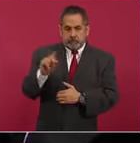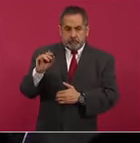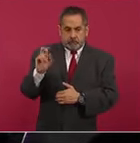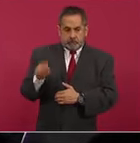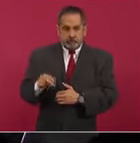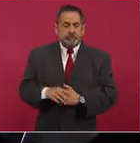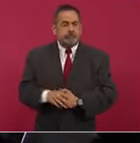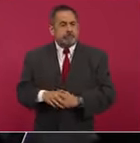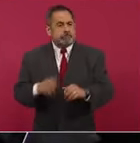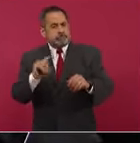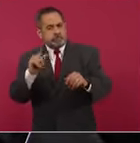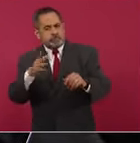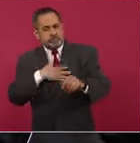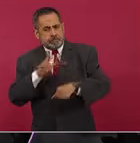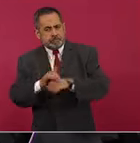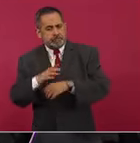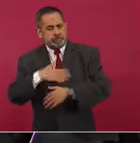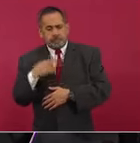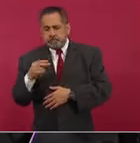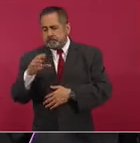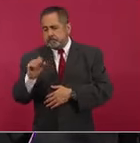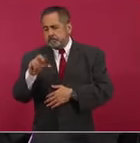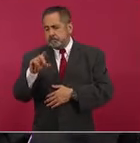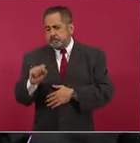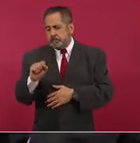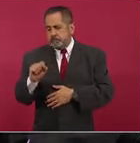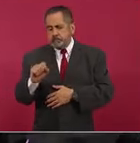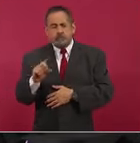¿Qué tal, presidente? Buen día. Carlos Guzmán, de Aba Noticias de Veracruz.